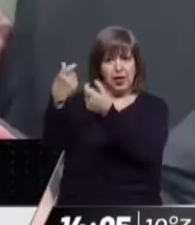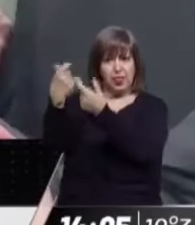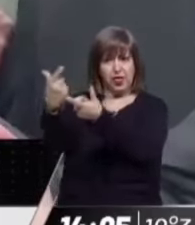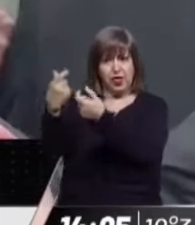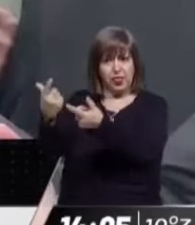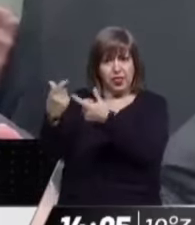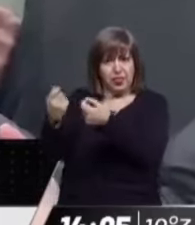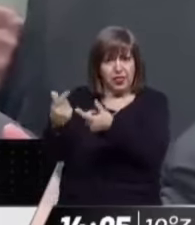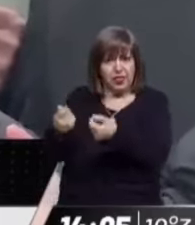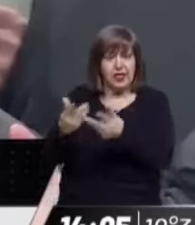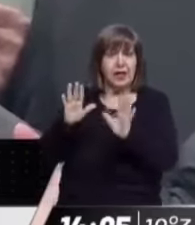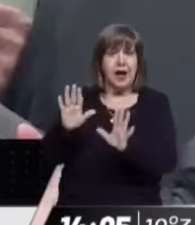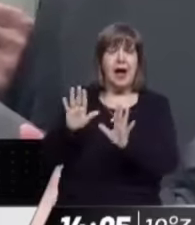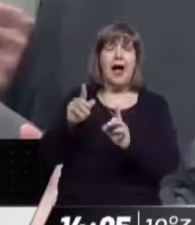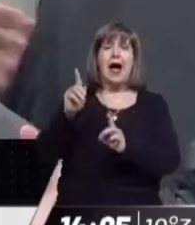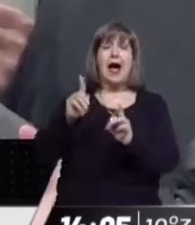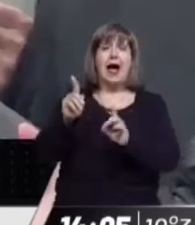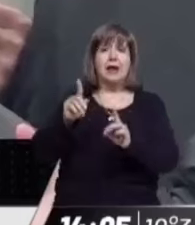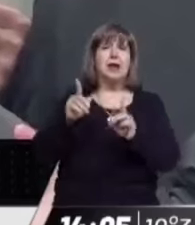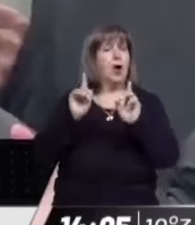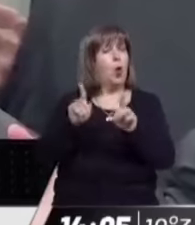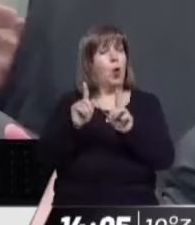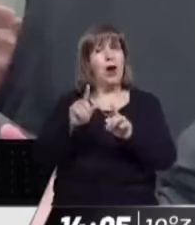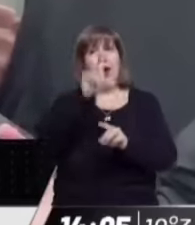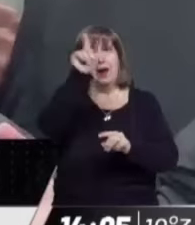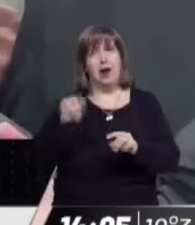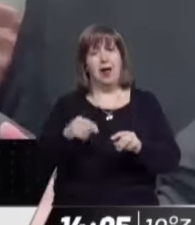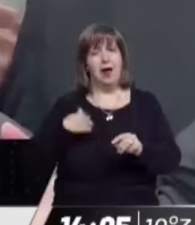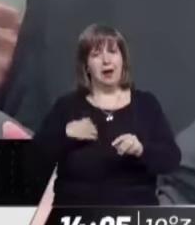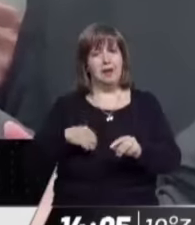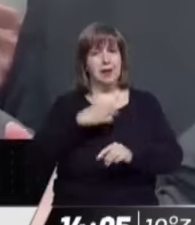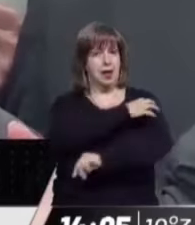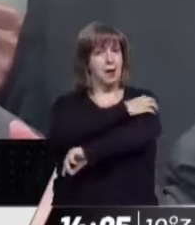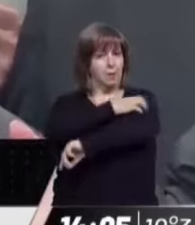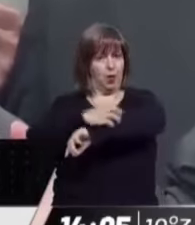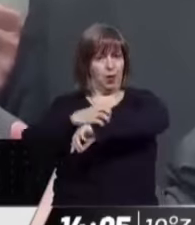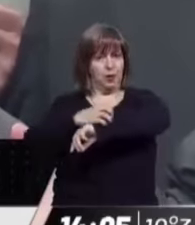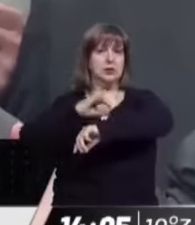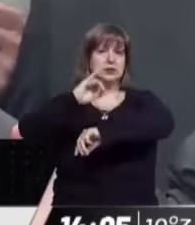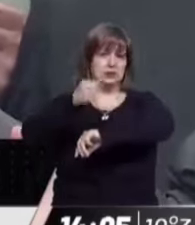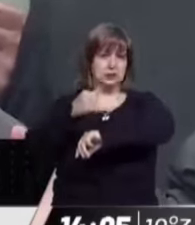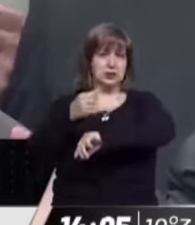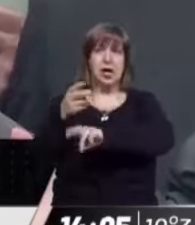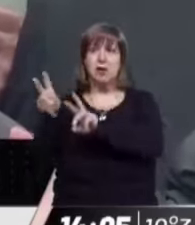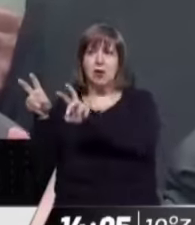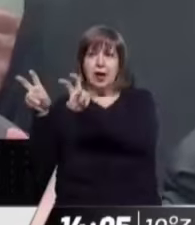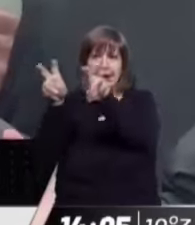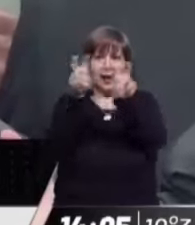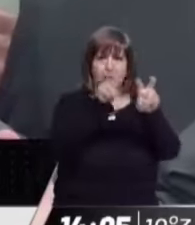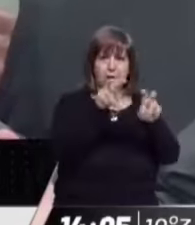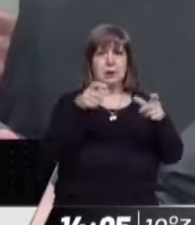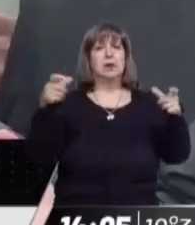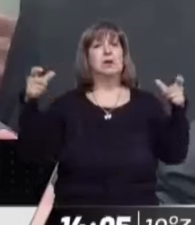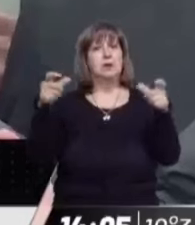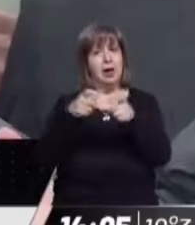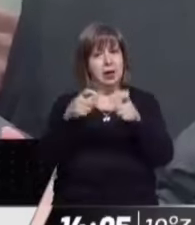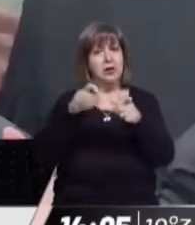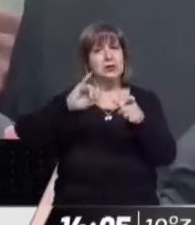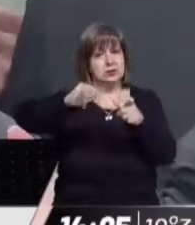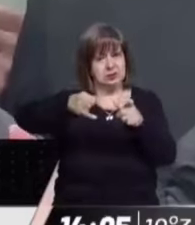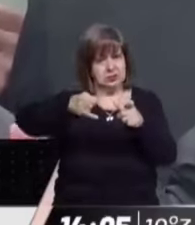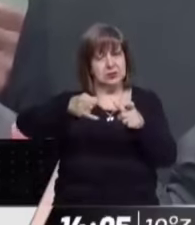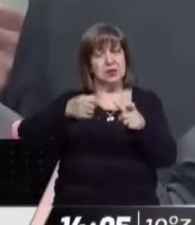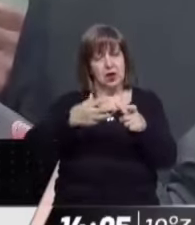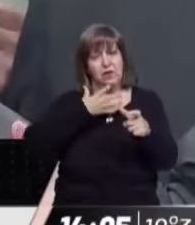dinero. Hay un empobrecimiento de la Argentina, hay un empobrecimiento de la recaudación, hay una baja de la recaudación, pero los